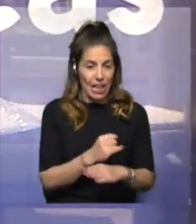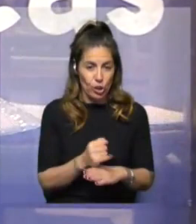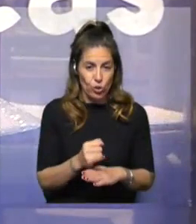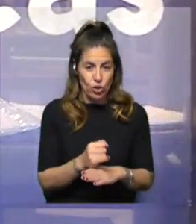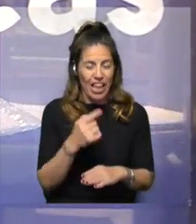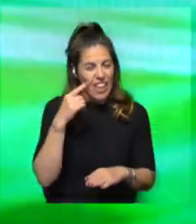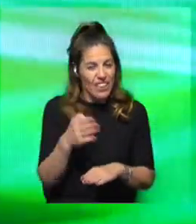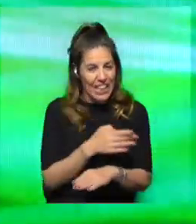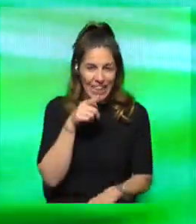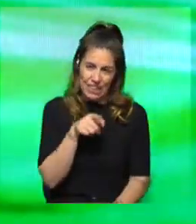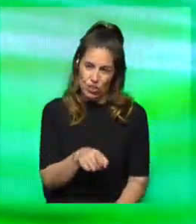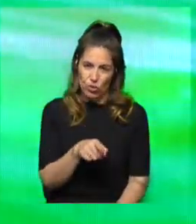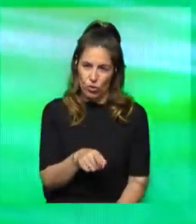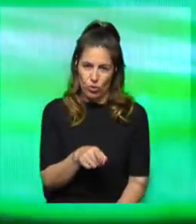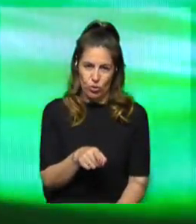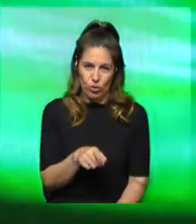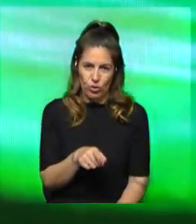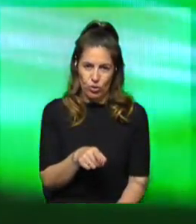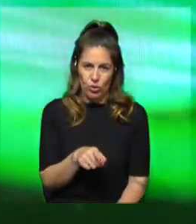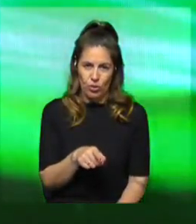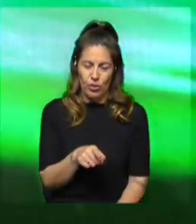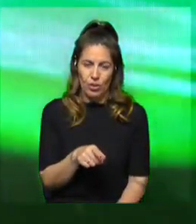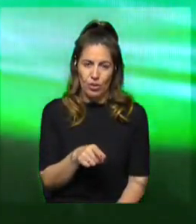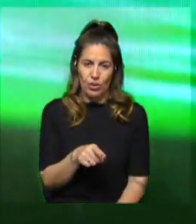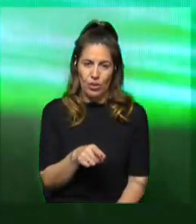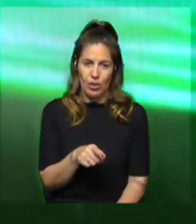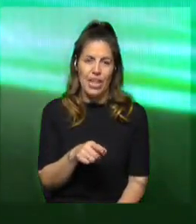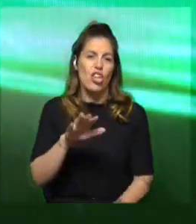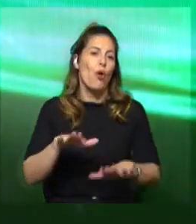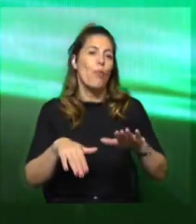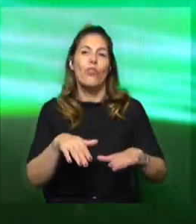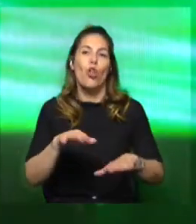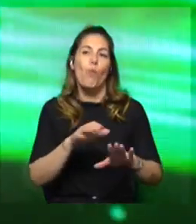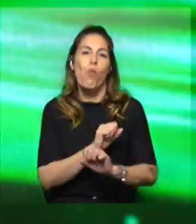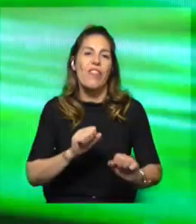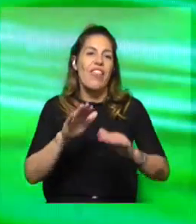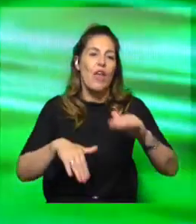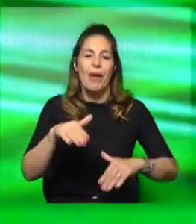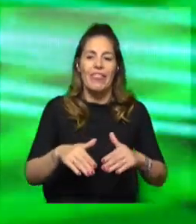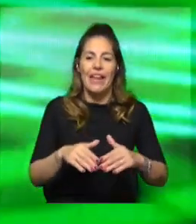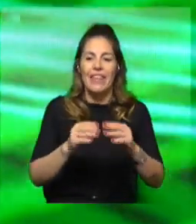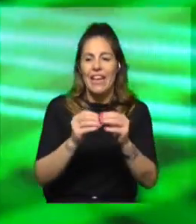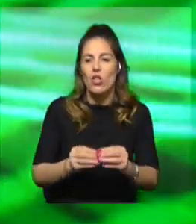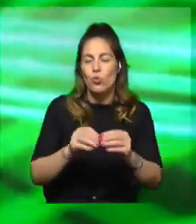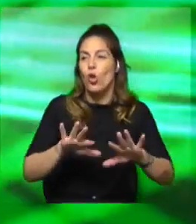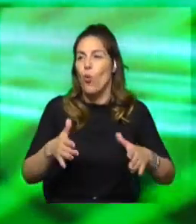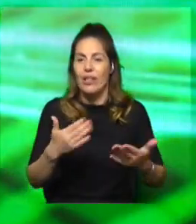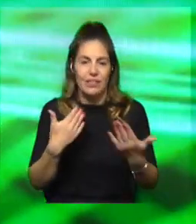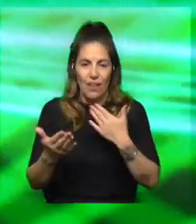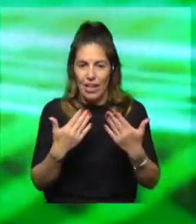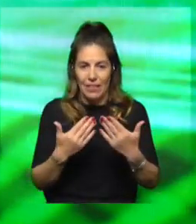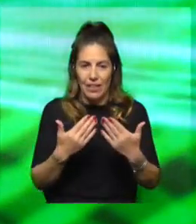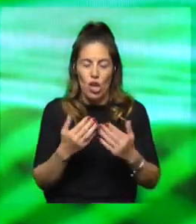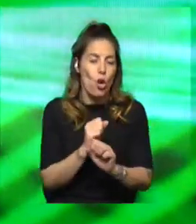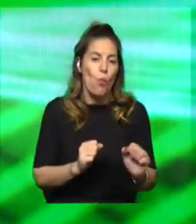de evitar eso y que la vara no puede subir o bajar según el asunto de que se trate. La vara